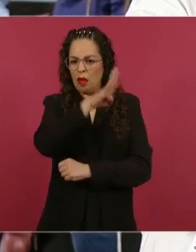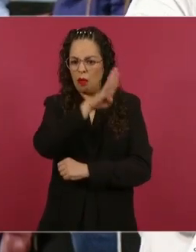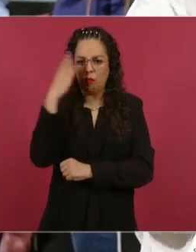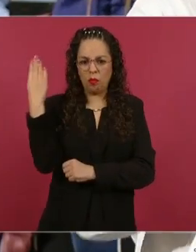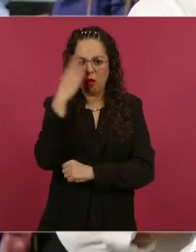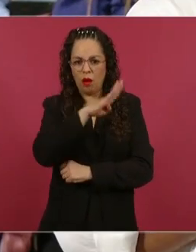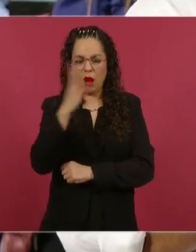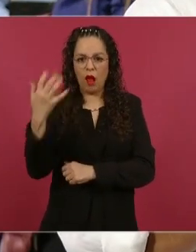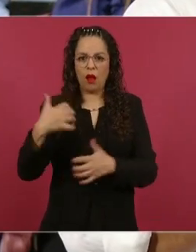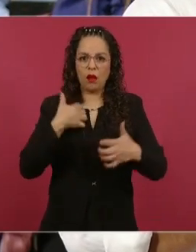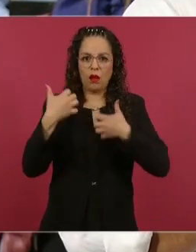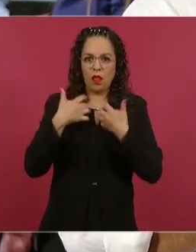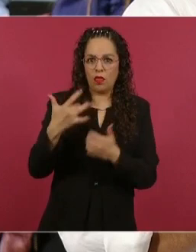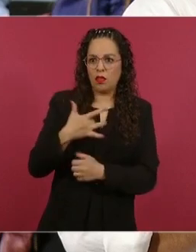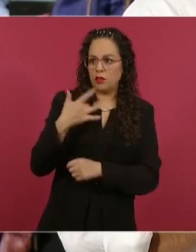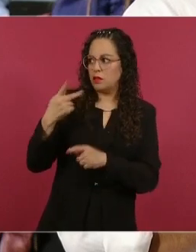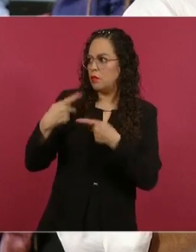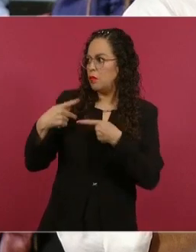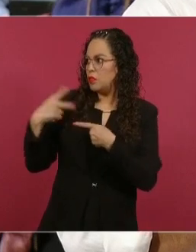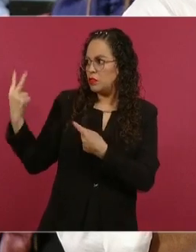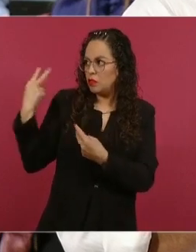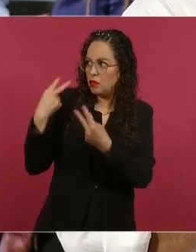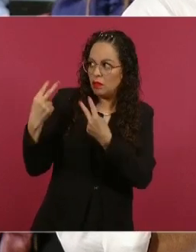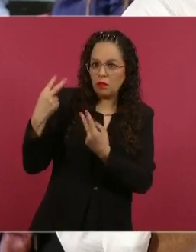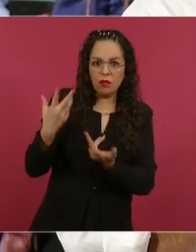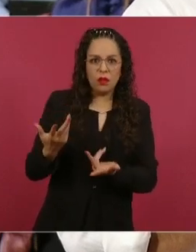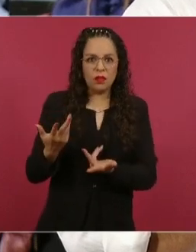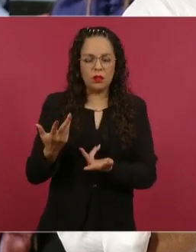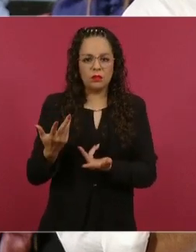dolor neuropático. Total, fui